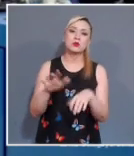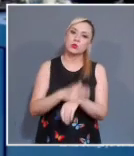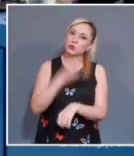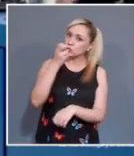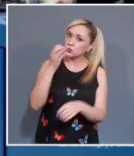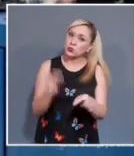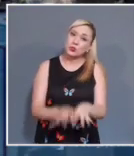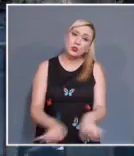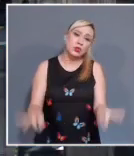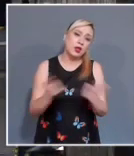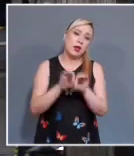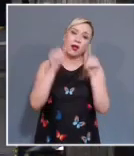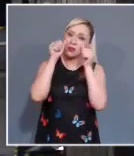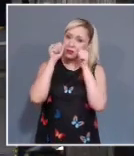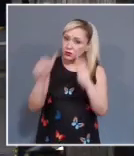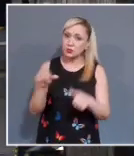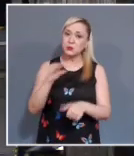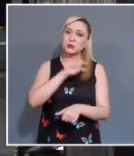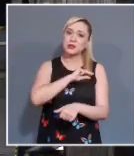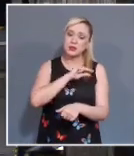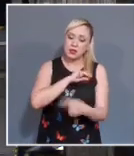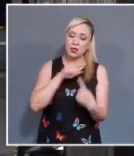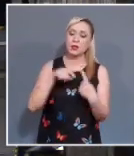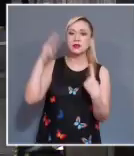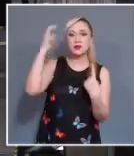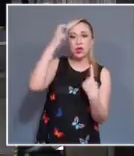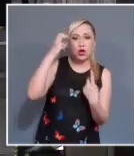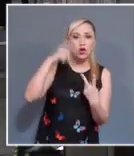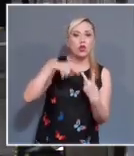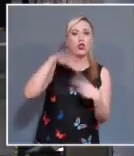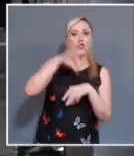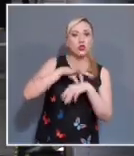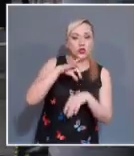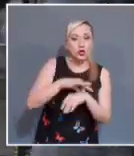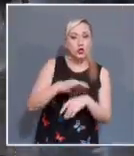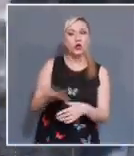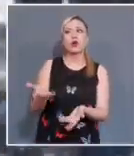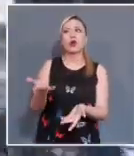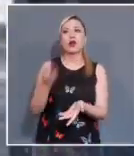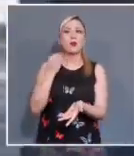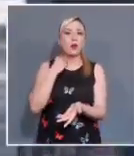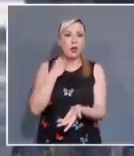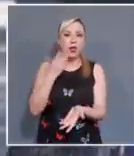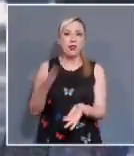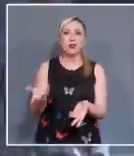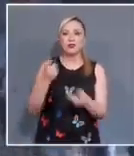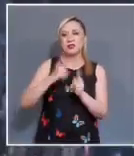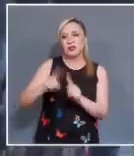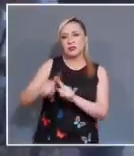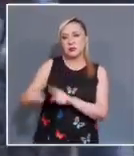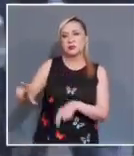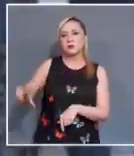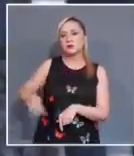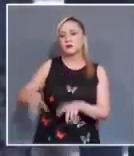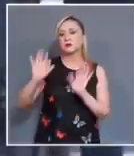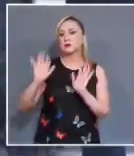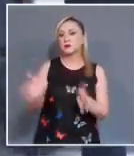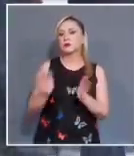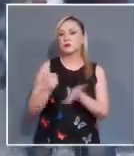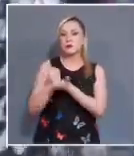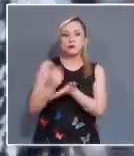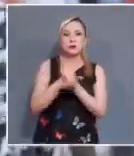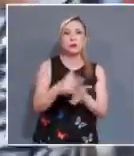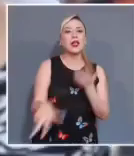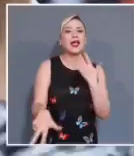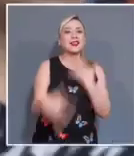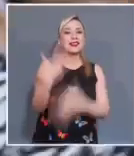atención especializada. Se destacó el apoyo que el gobierno federal ha brindado a 13 refugios especializados en atención a víctimas